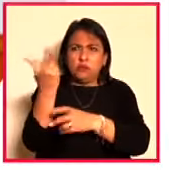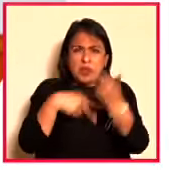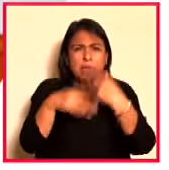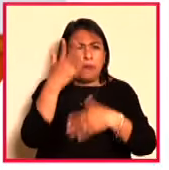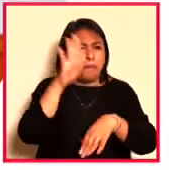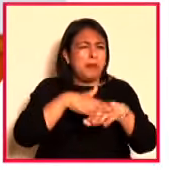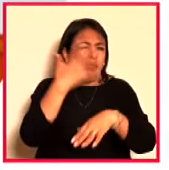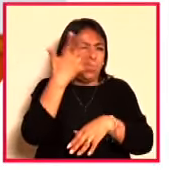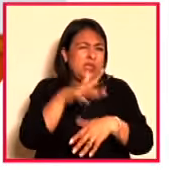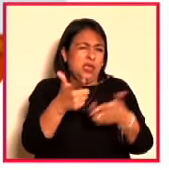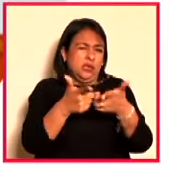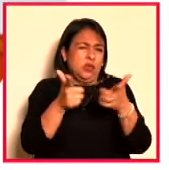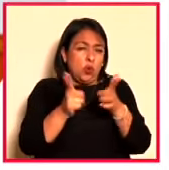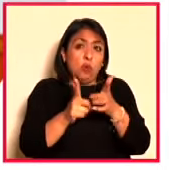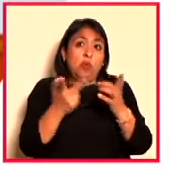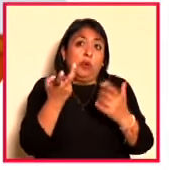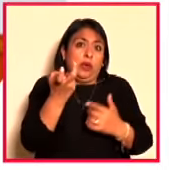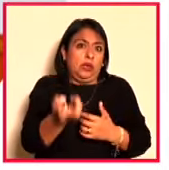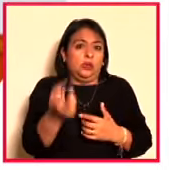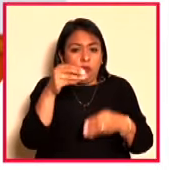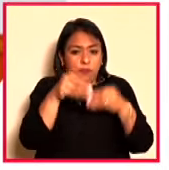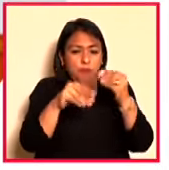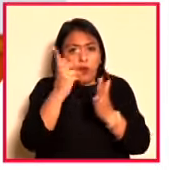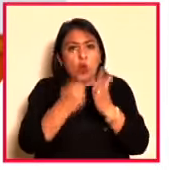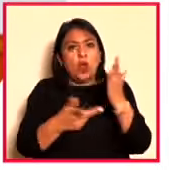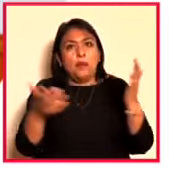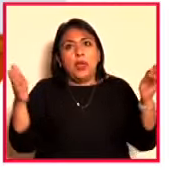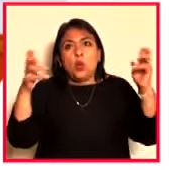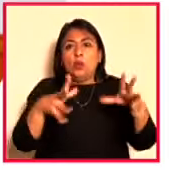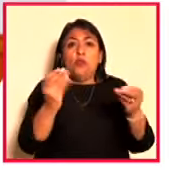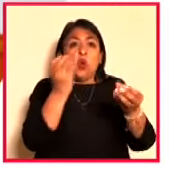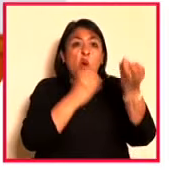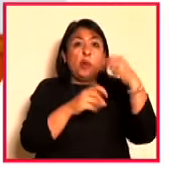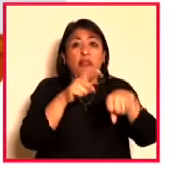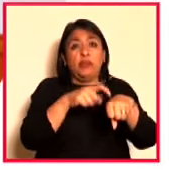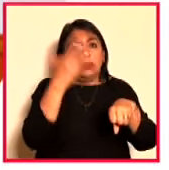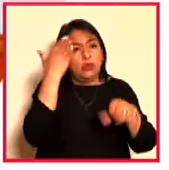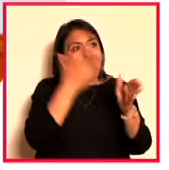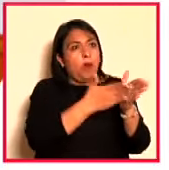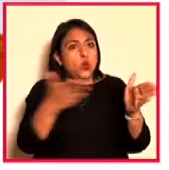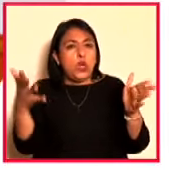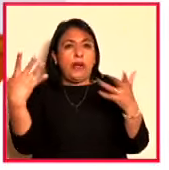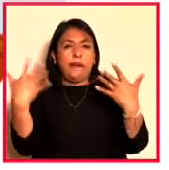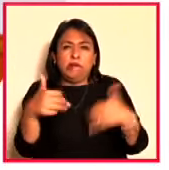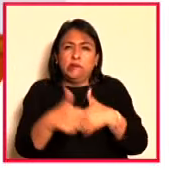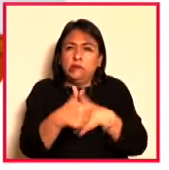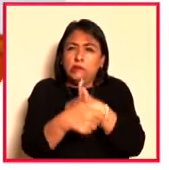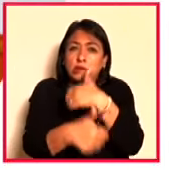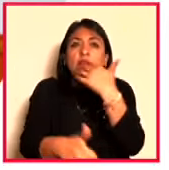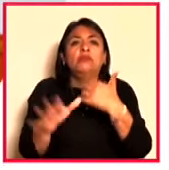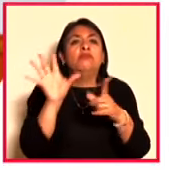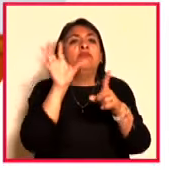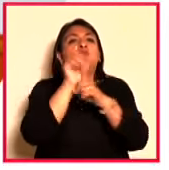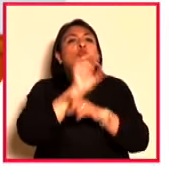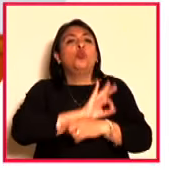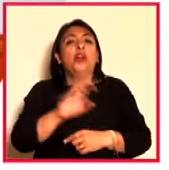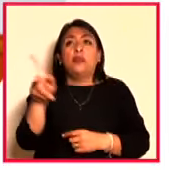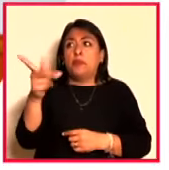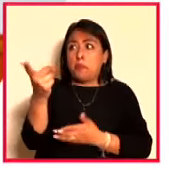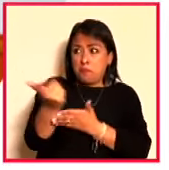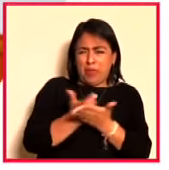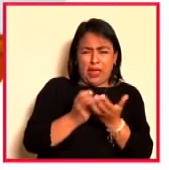bueno, es lo que tenemos para este encuentro, que son bastantes obras en un tiempo pues maratónico, pero que vamos a lograr. No se cobra dinero en